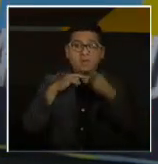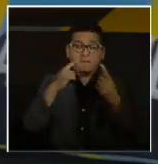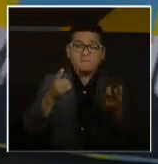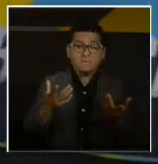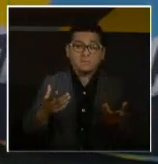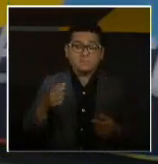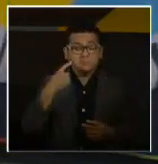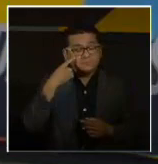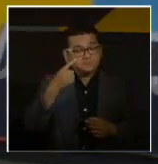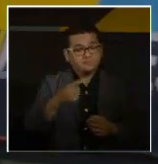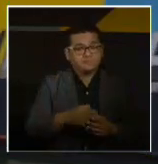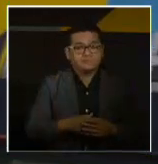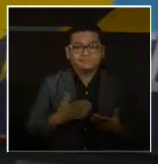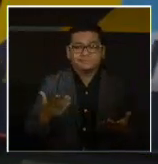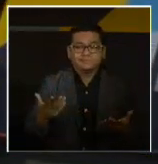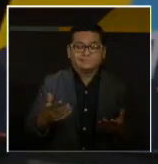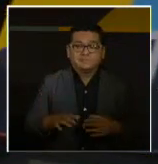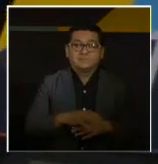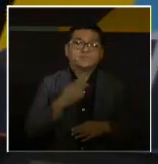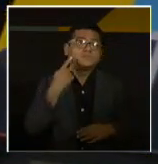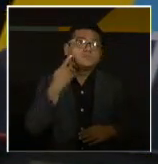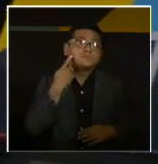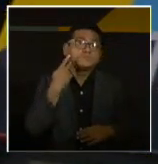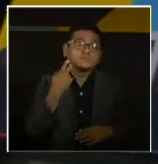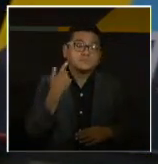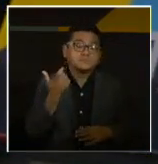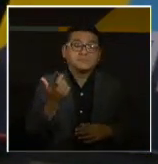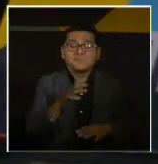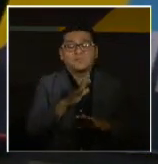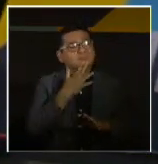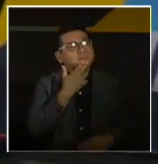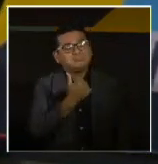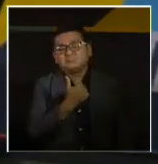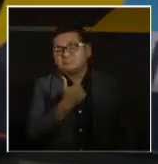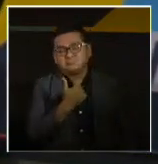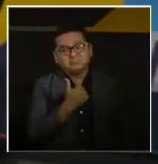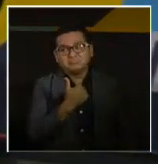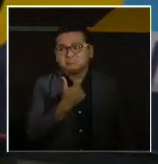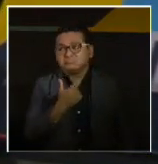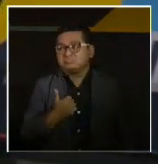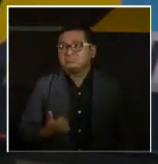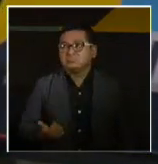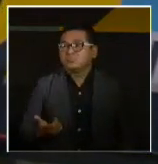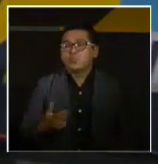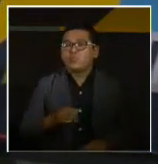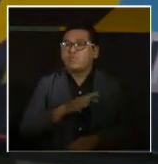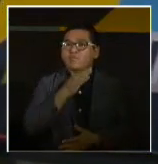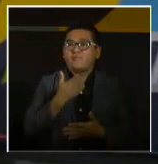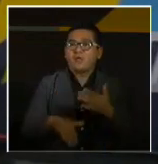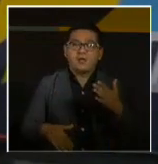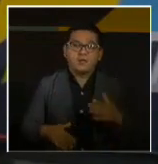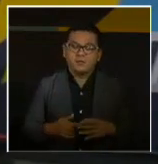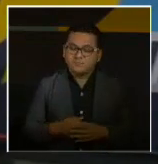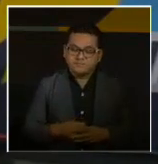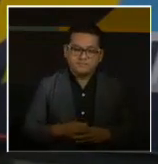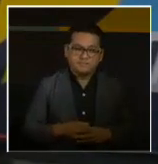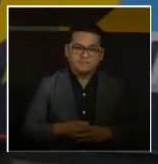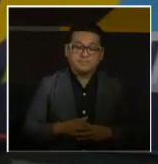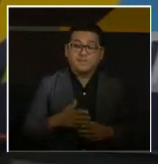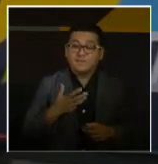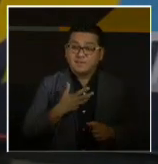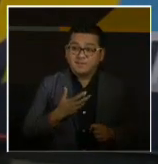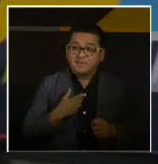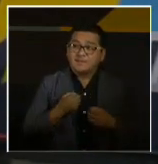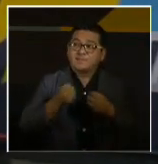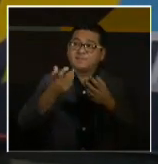cuentas, hemos visto que ese tipo de política asistencial no funciona. No es suficiente. Tenemos